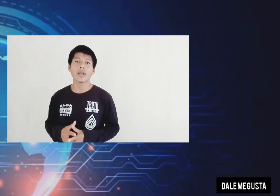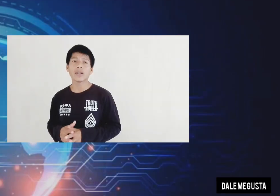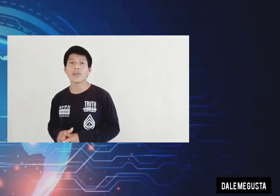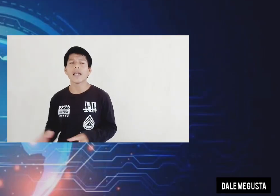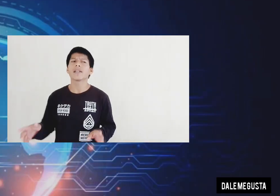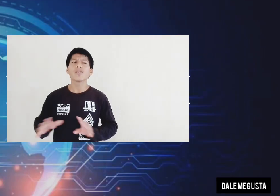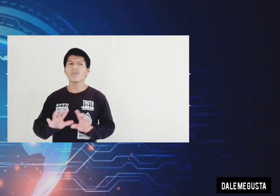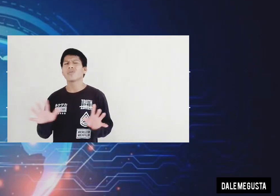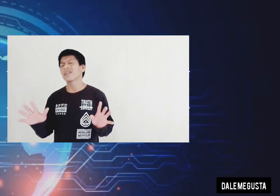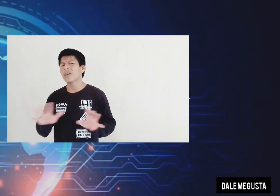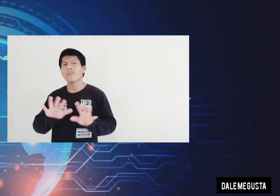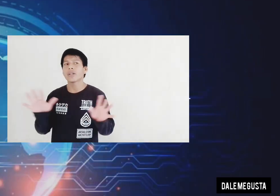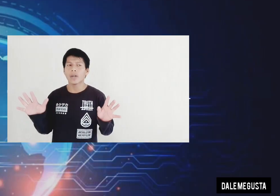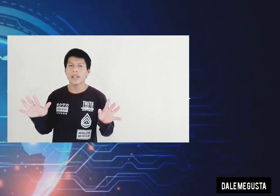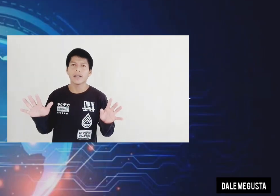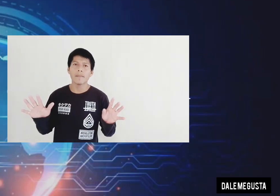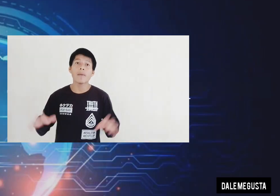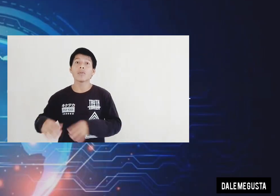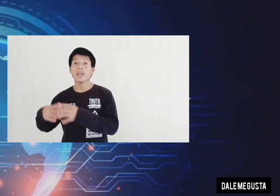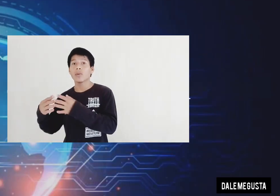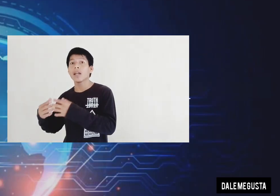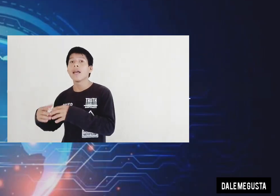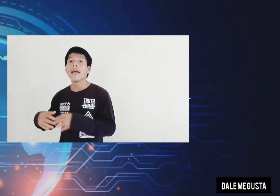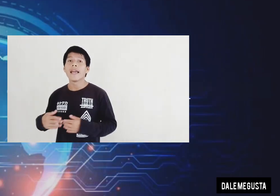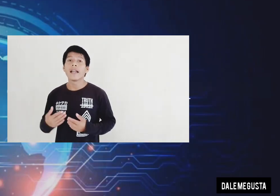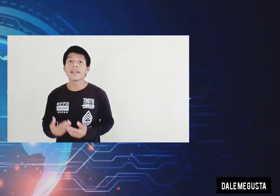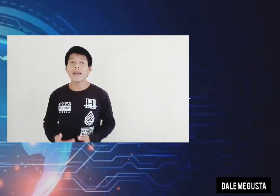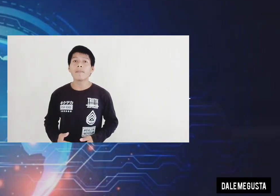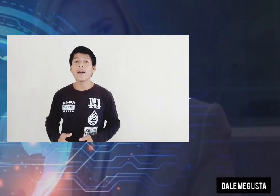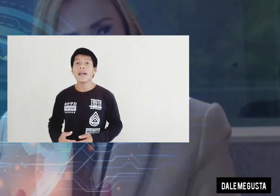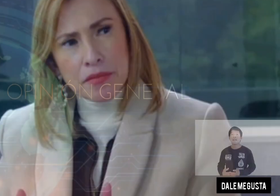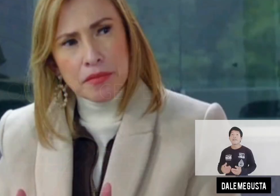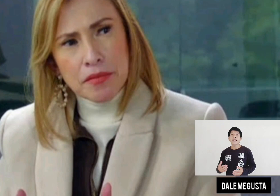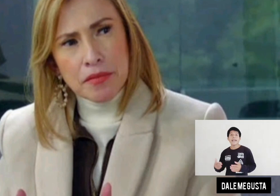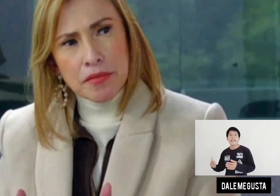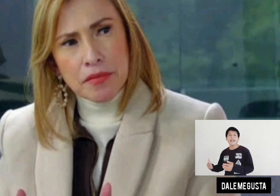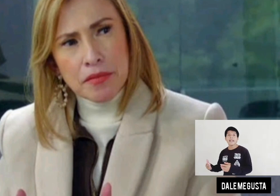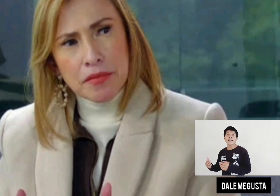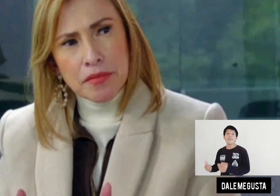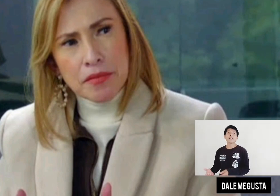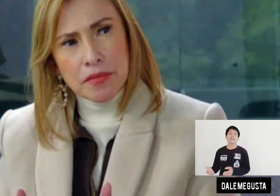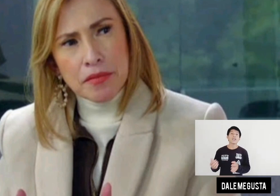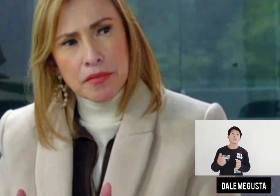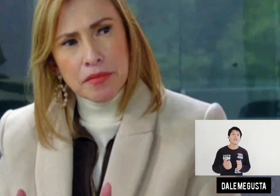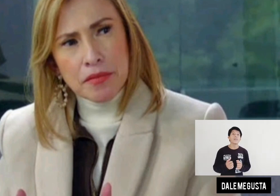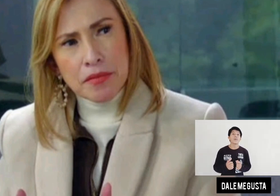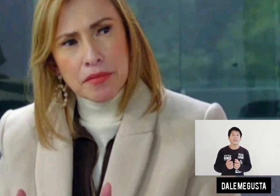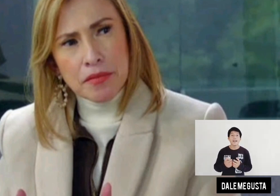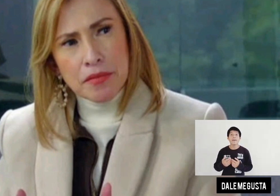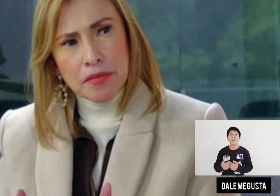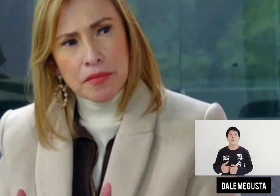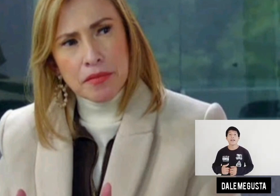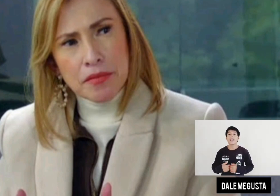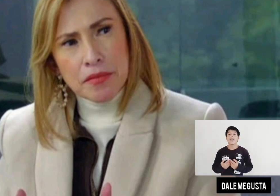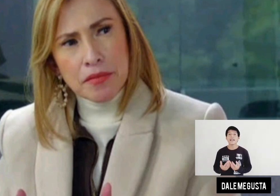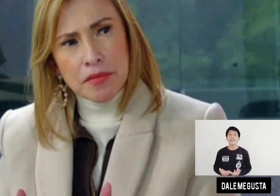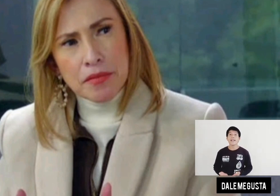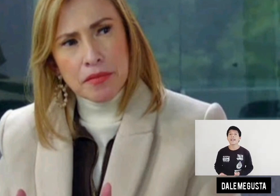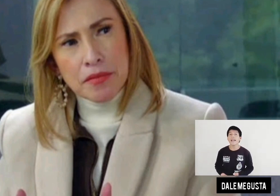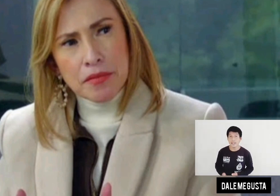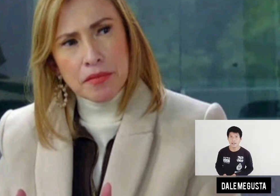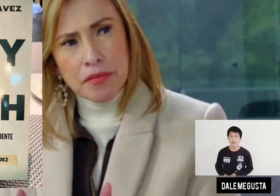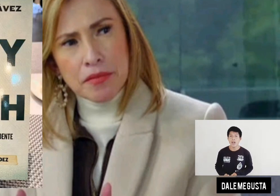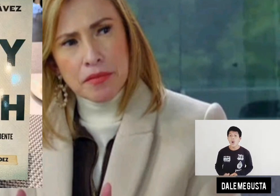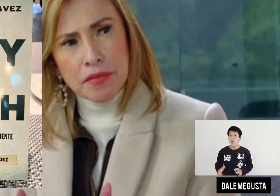de Claudio X González. No, ya no vamos a tocar ese tema, vamos a tocar el tema de Elena Chávez y su libro llamado El Rey